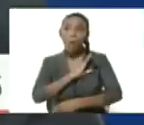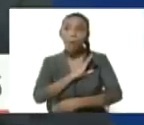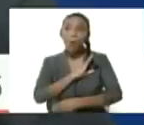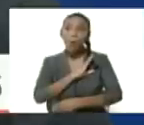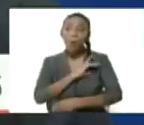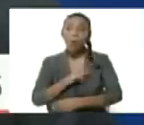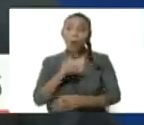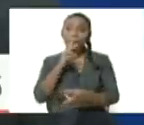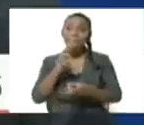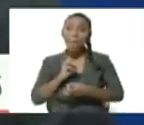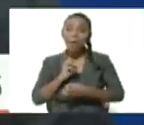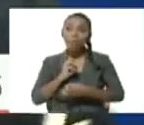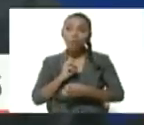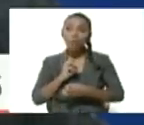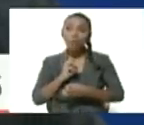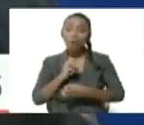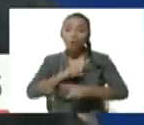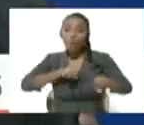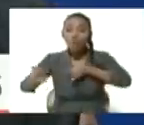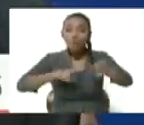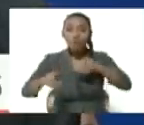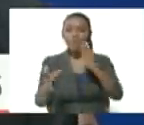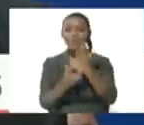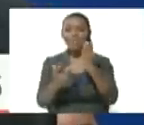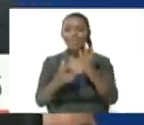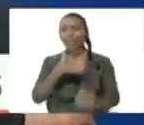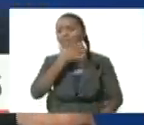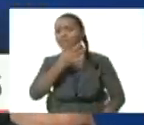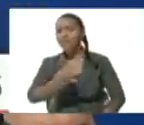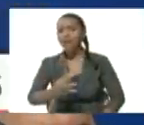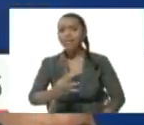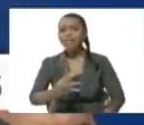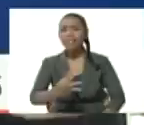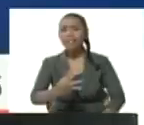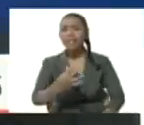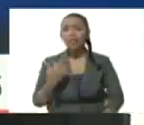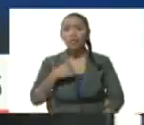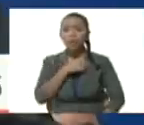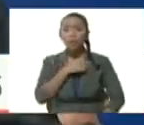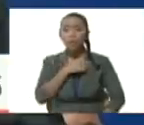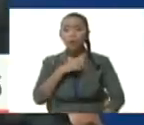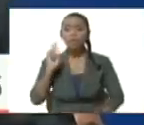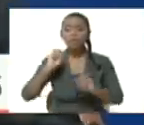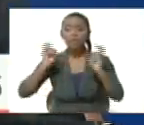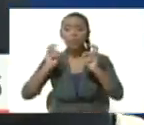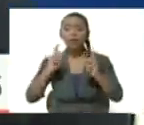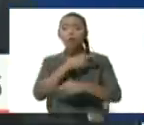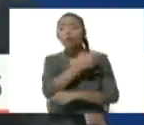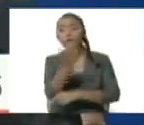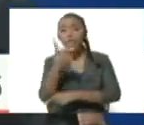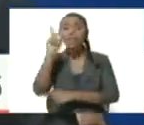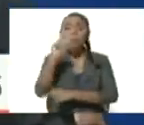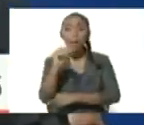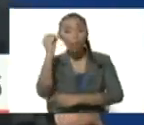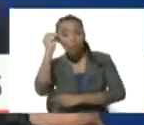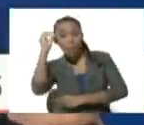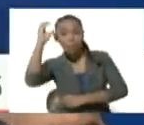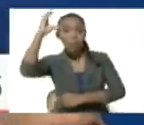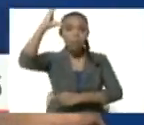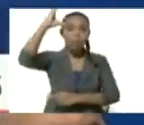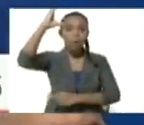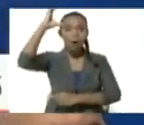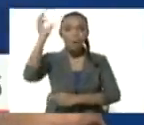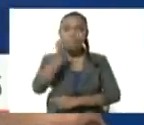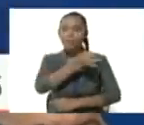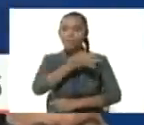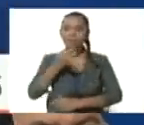Es cuestión de coordinaciones técnicas sencillas, sin tanto burocratismo, y que ustedes también eleven su capacidad y eficiencia